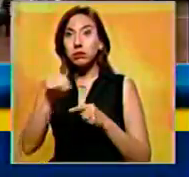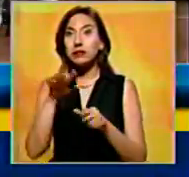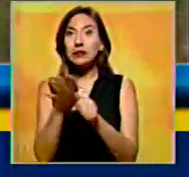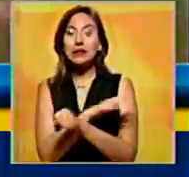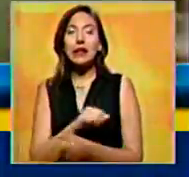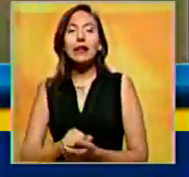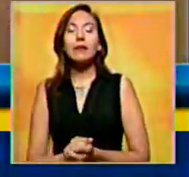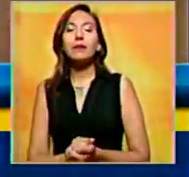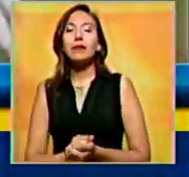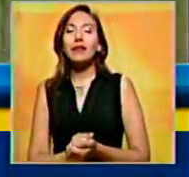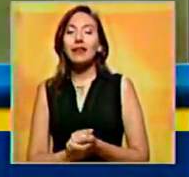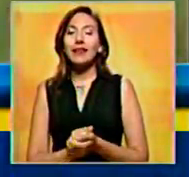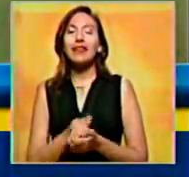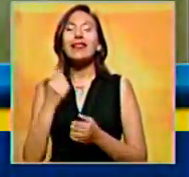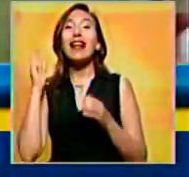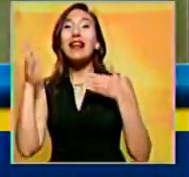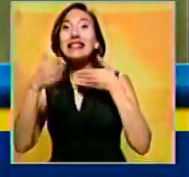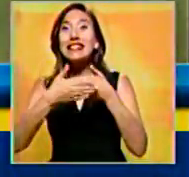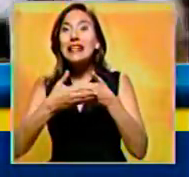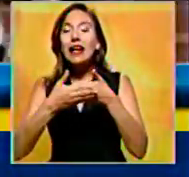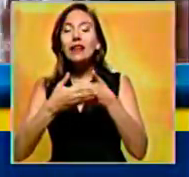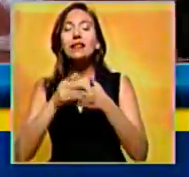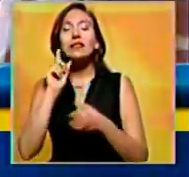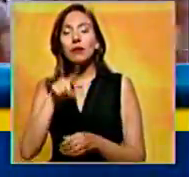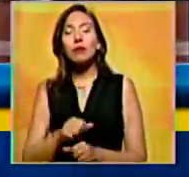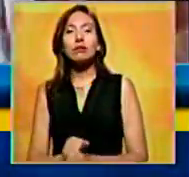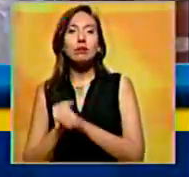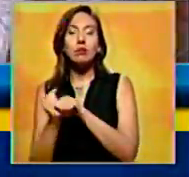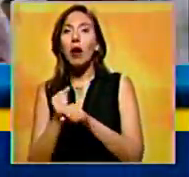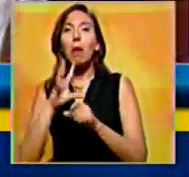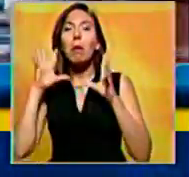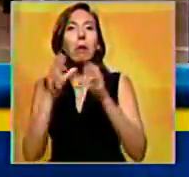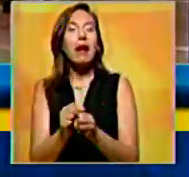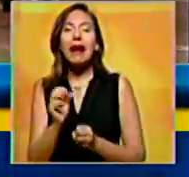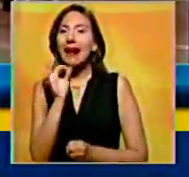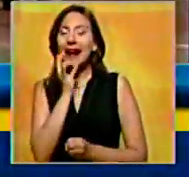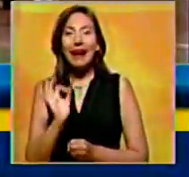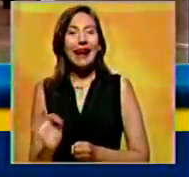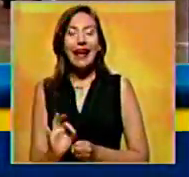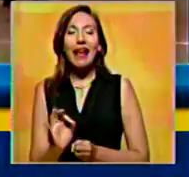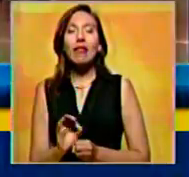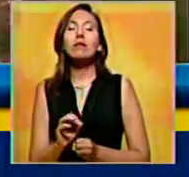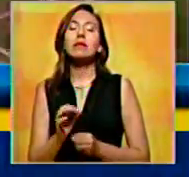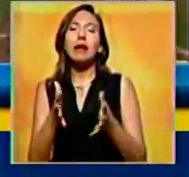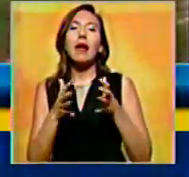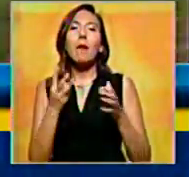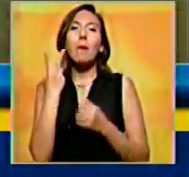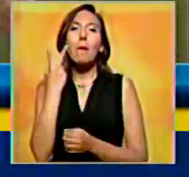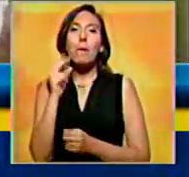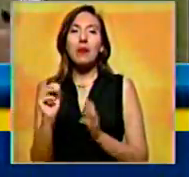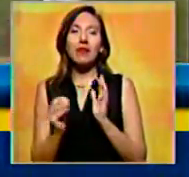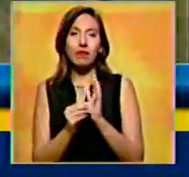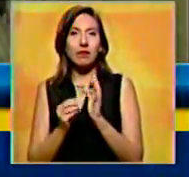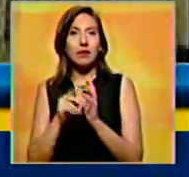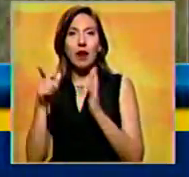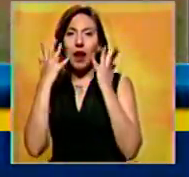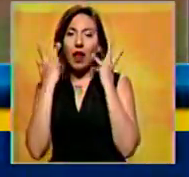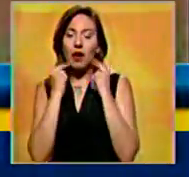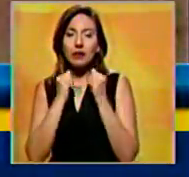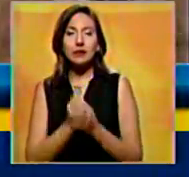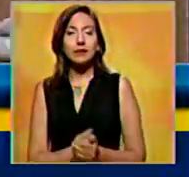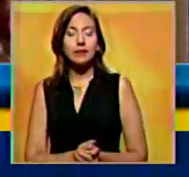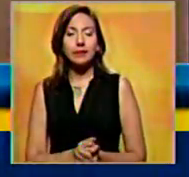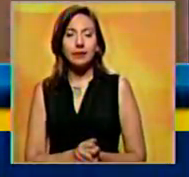apareció Alex González con este imparable que le puso cifras definitivas al encuentro para la victoria 20 de la campaña de los Leones del Caracas. Ganó